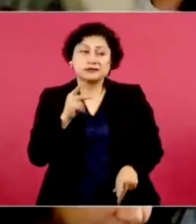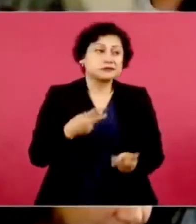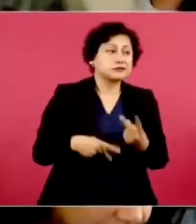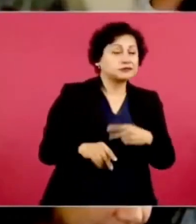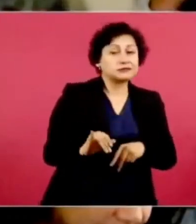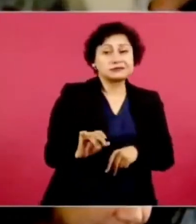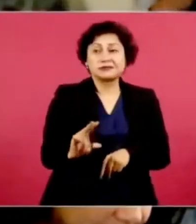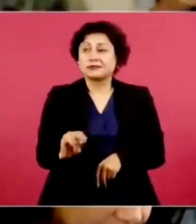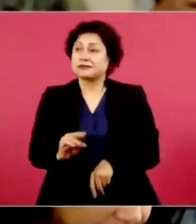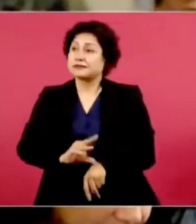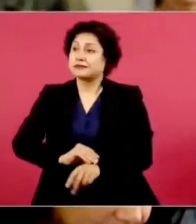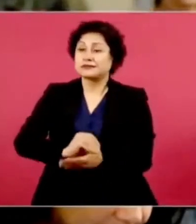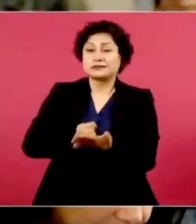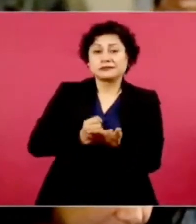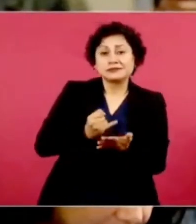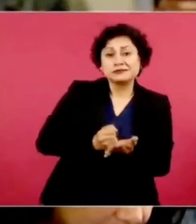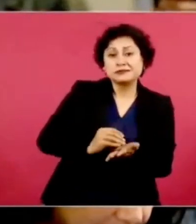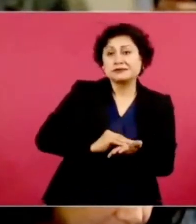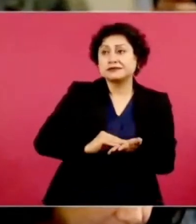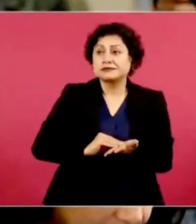da mucha tranquilidad a los sonorenses.